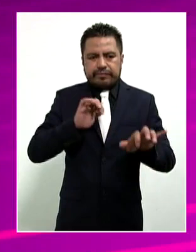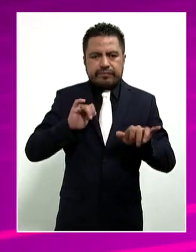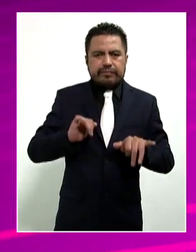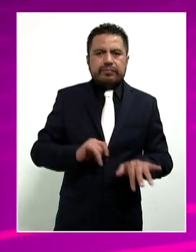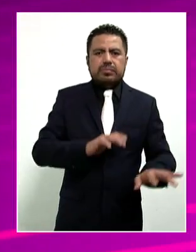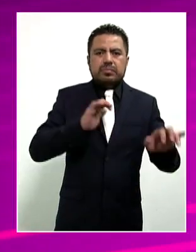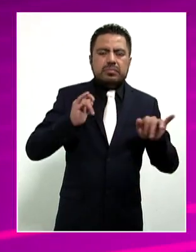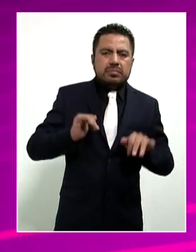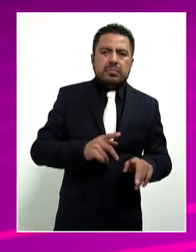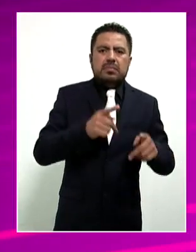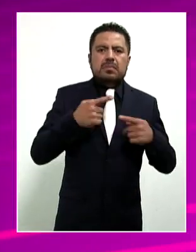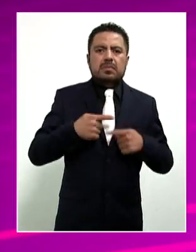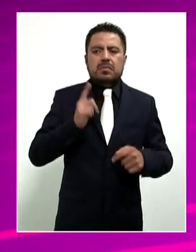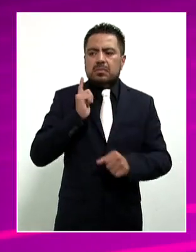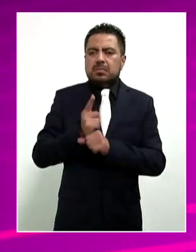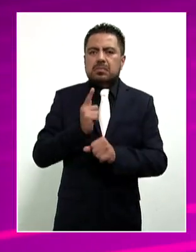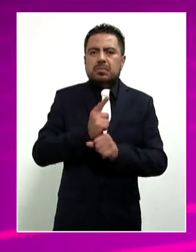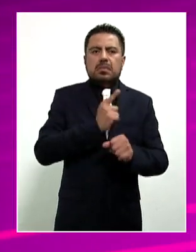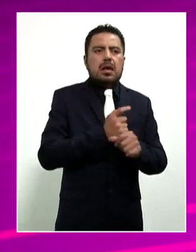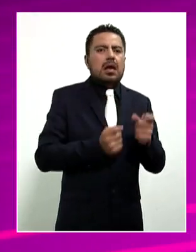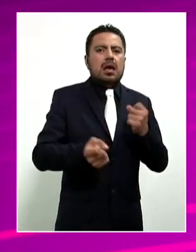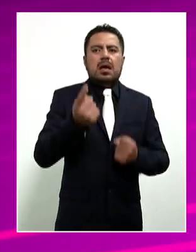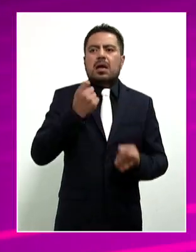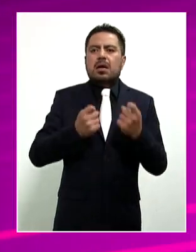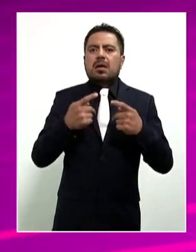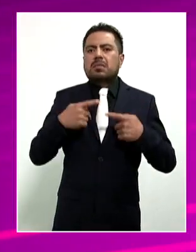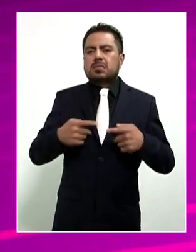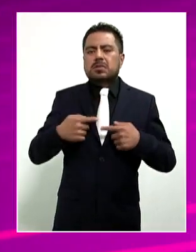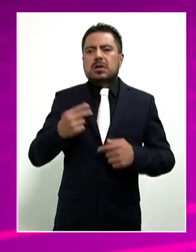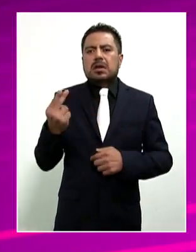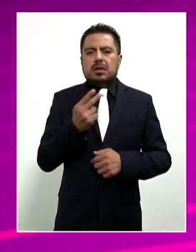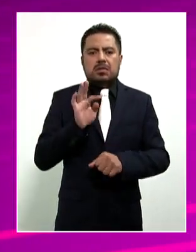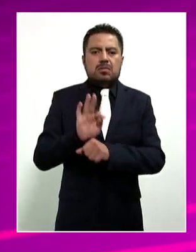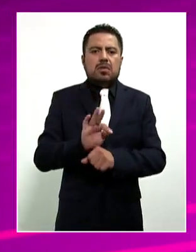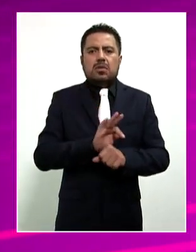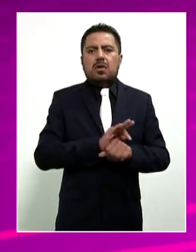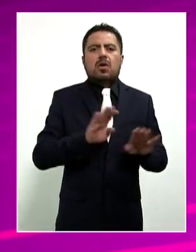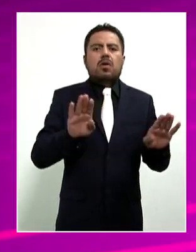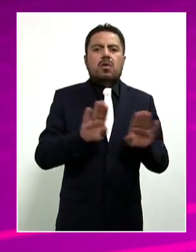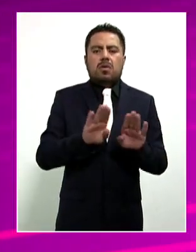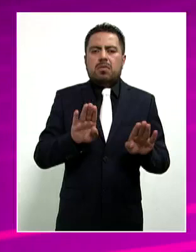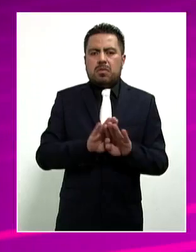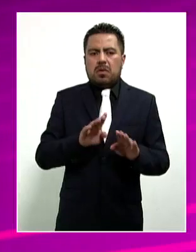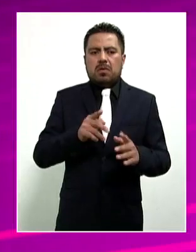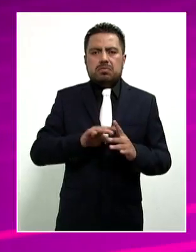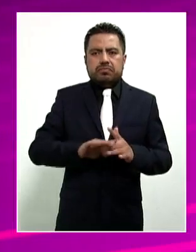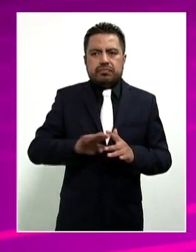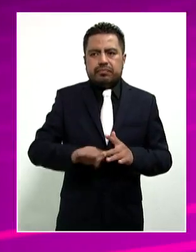poblacional íbamos a encontrar algunas personas con necesidades de protección como refugiados.